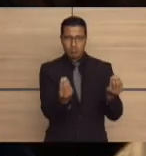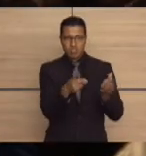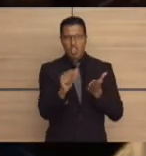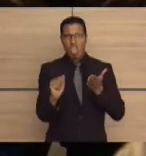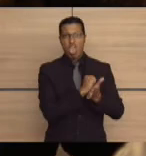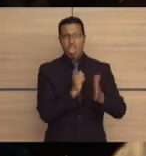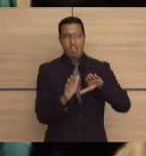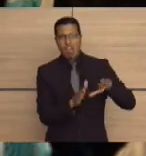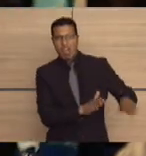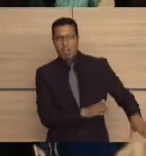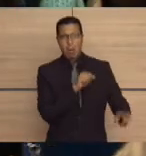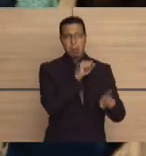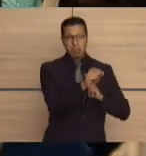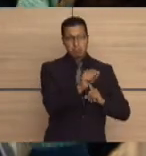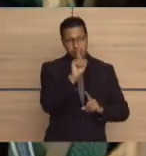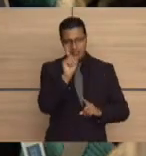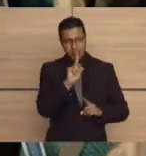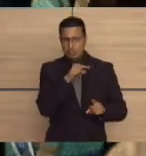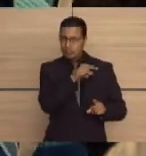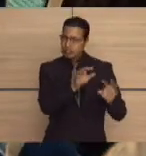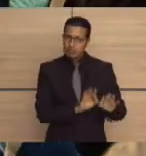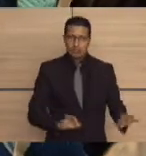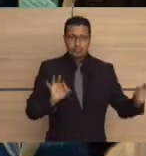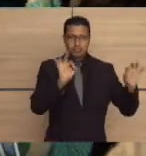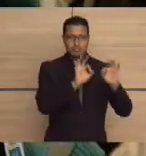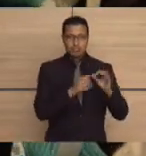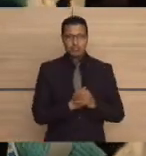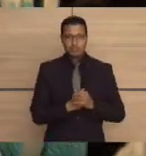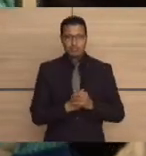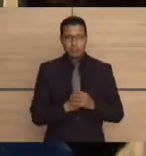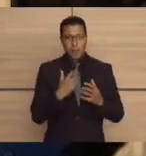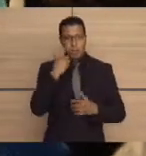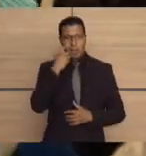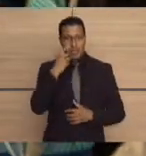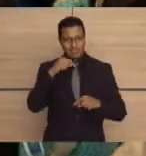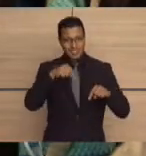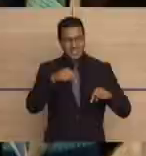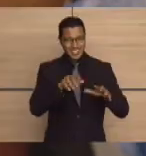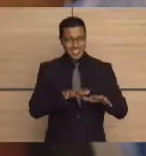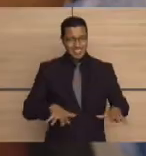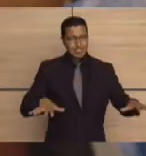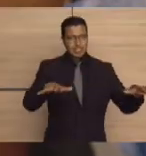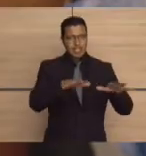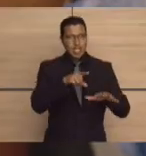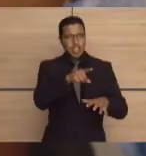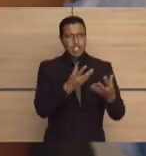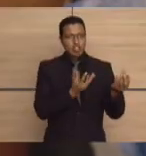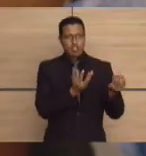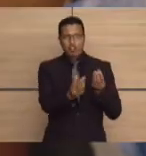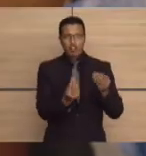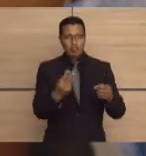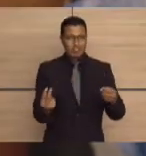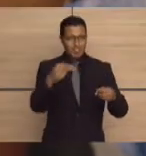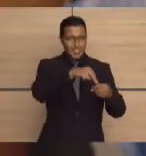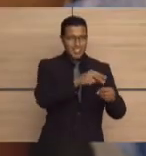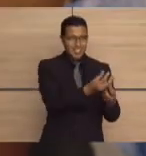ser olvidado, porque es fundamental y porque además aquí no fueron exterminados los pueblos indígenas hasta